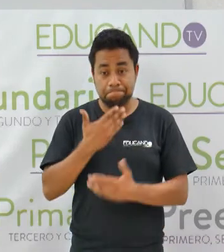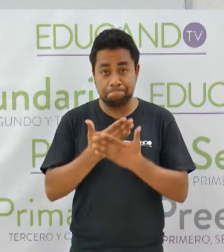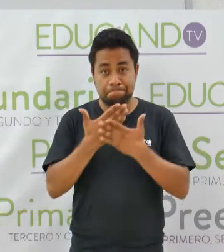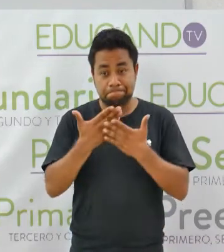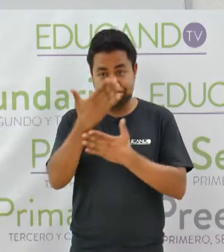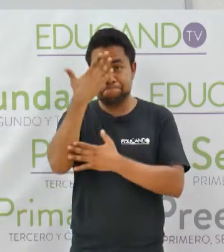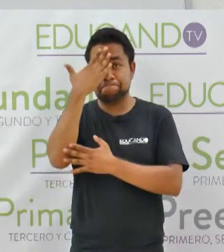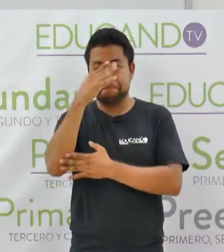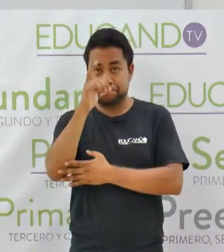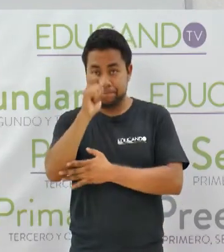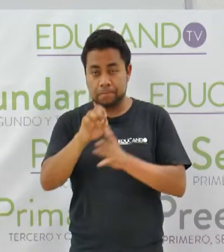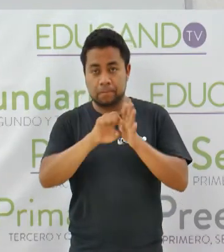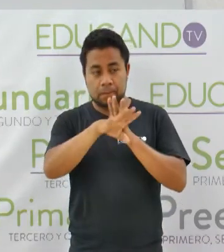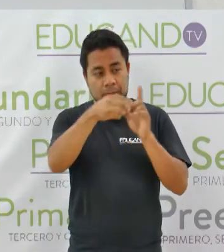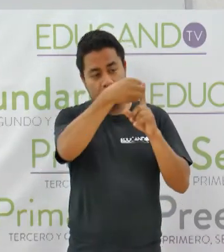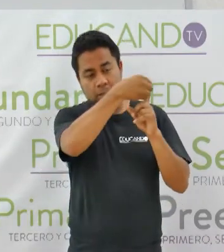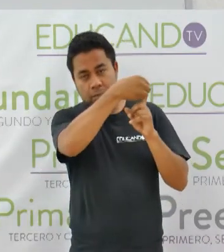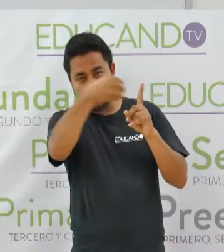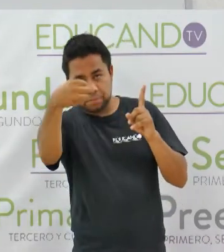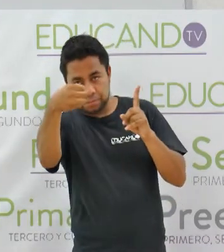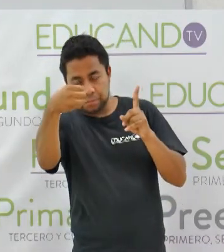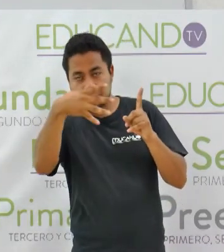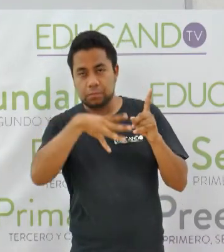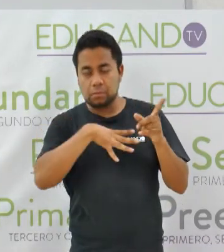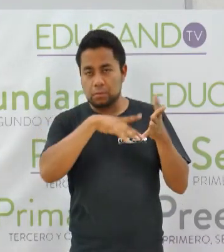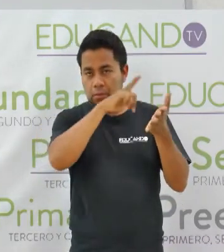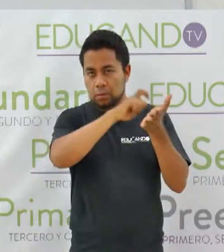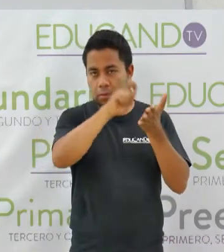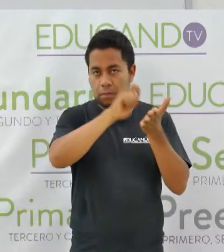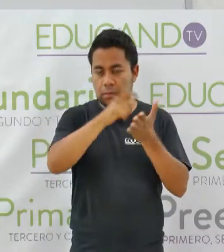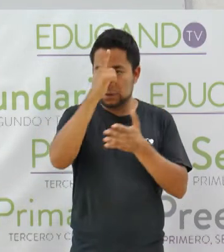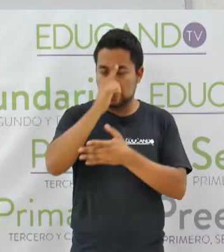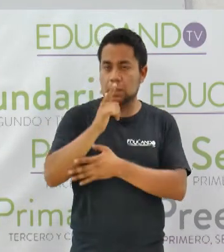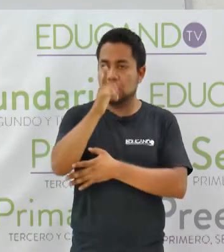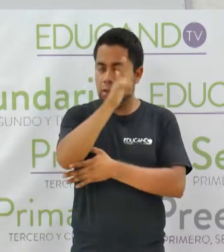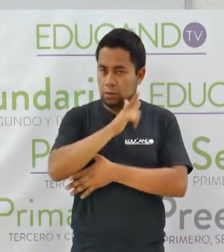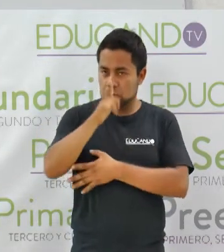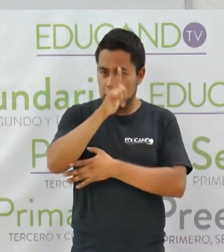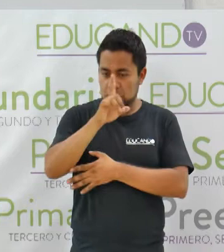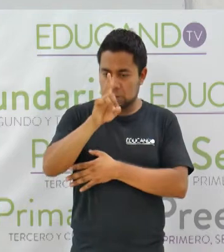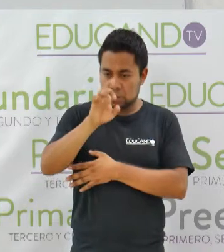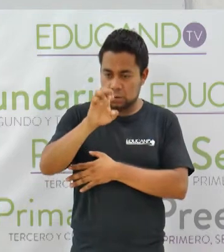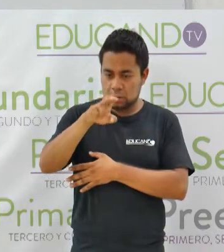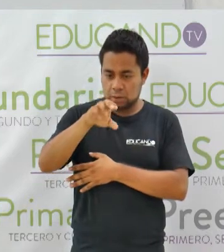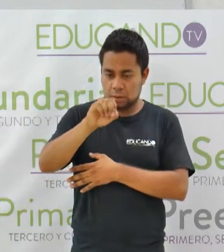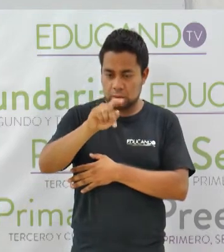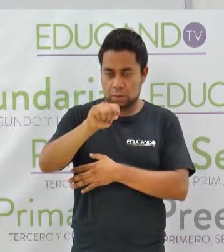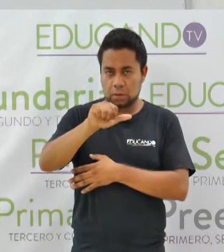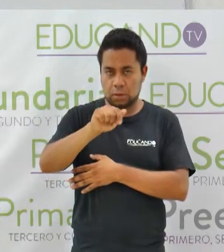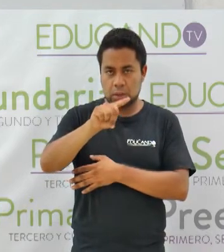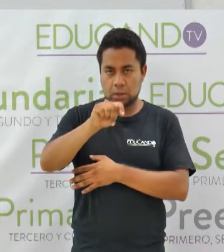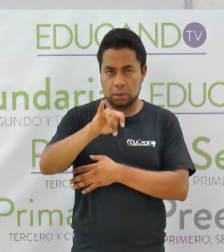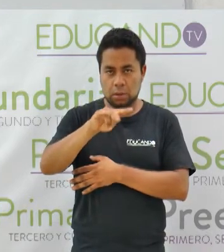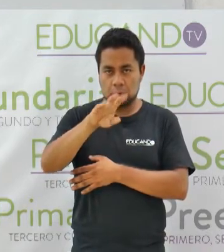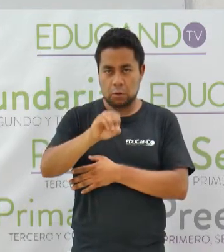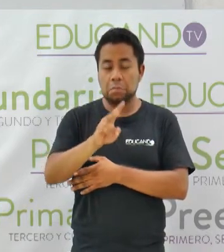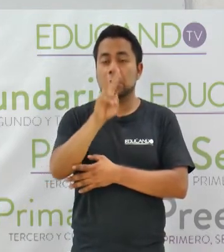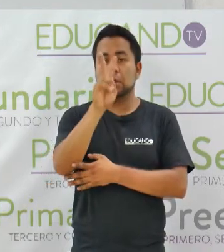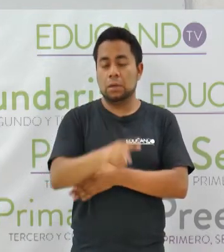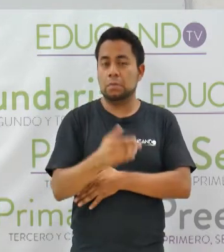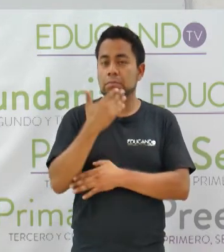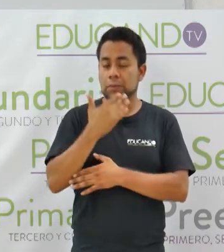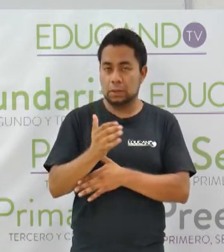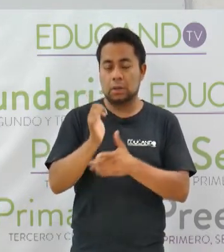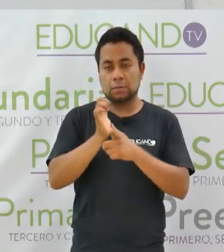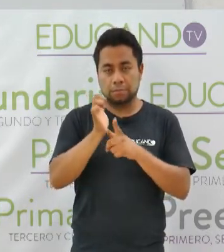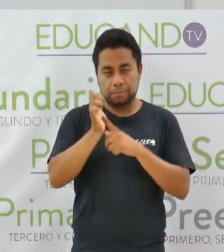llegamos a la conclusión que esta oración determina o está escrita en un lenguaje denotativo, ¿verdad?